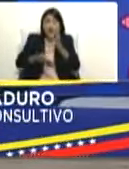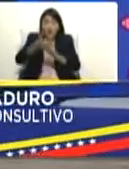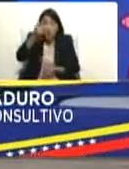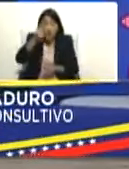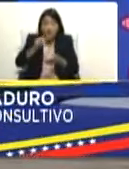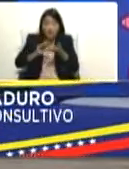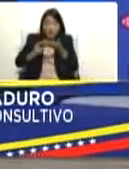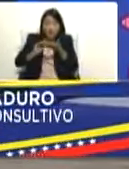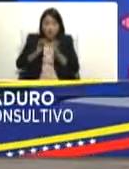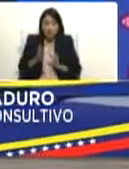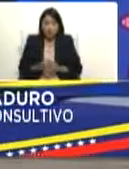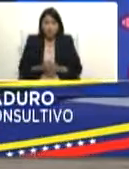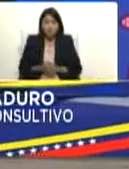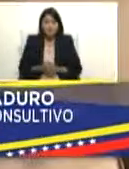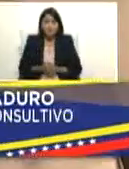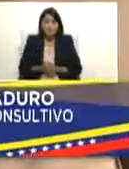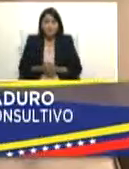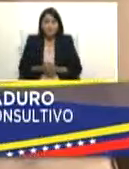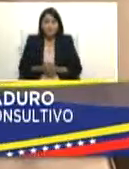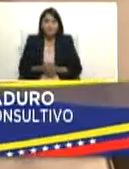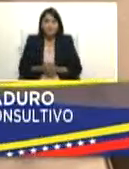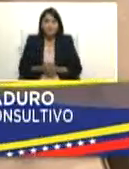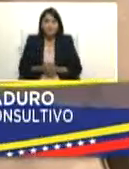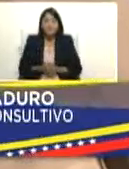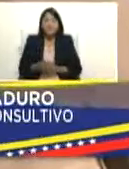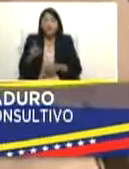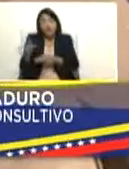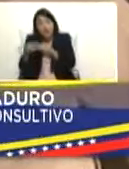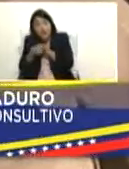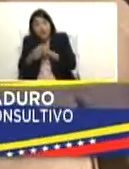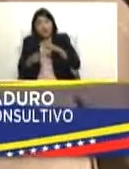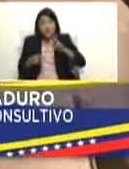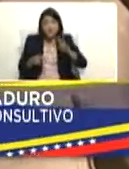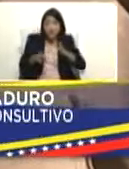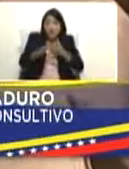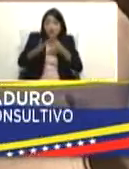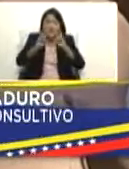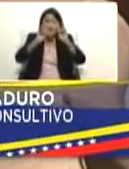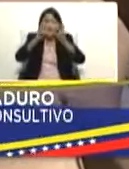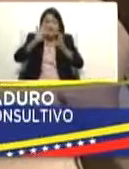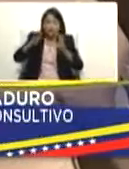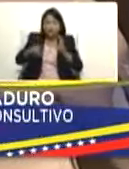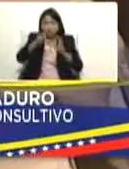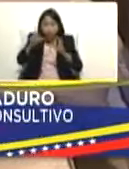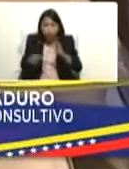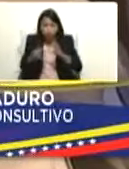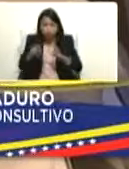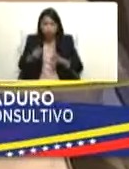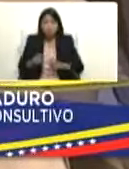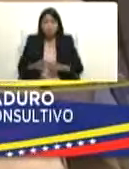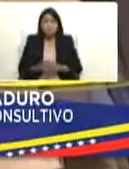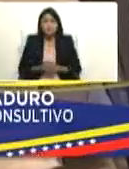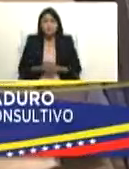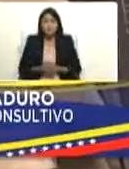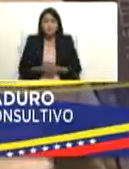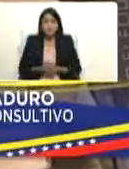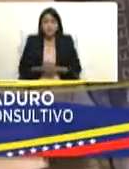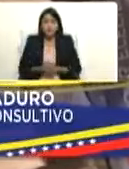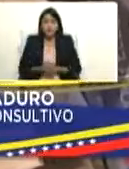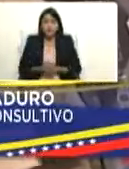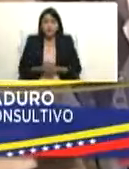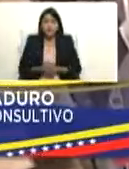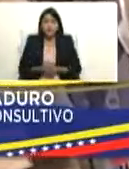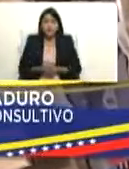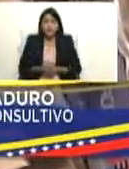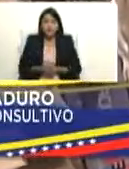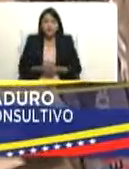una solución práctica y satisfactoria entre Venezuela y Guyana en torno a la